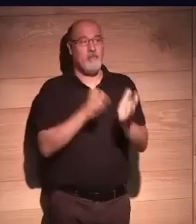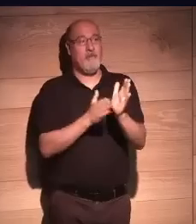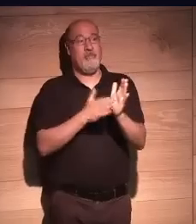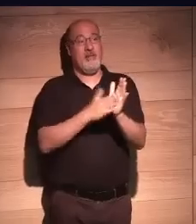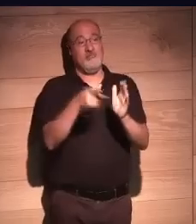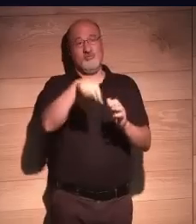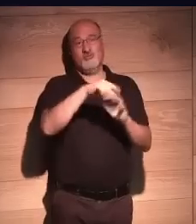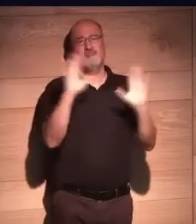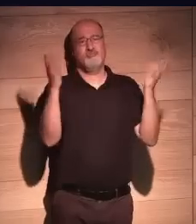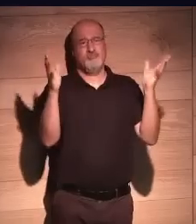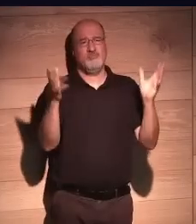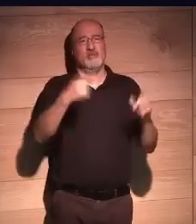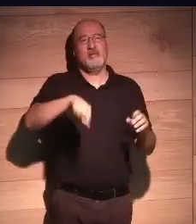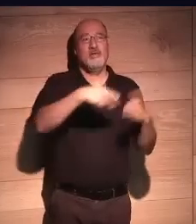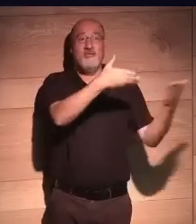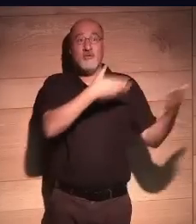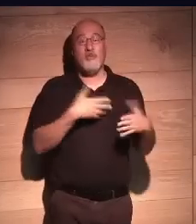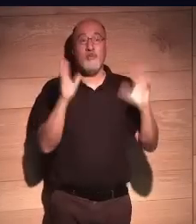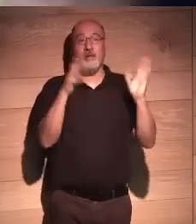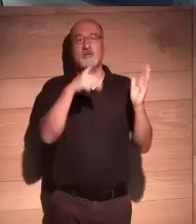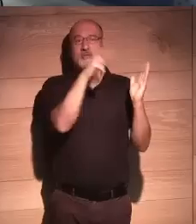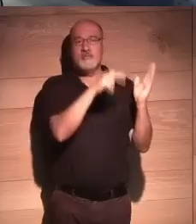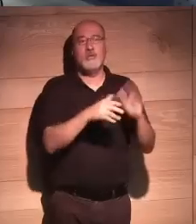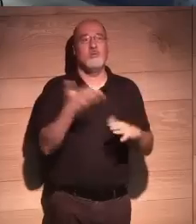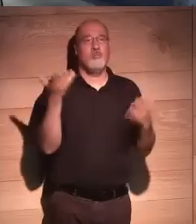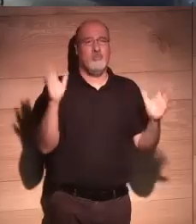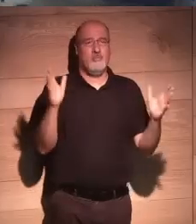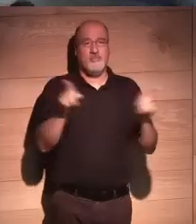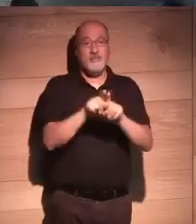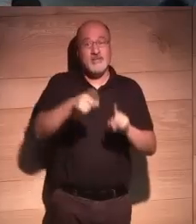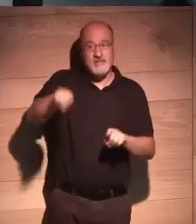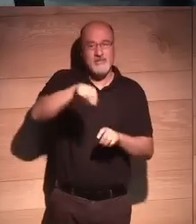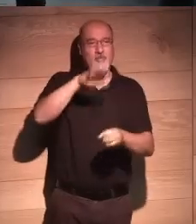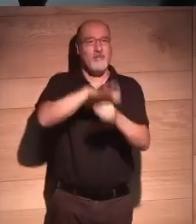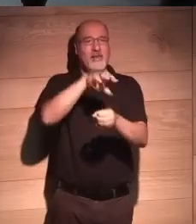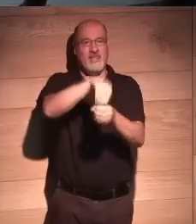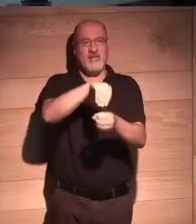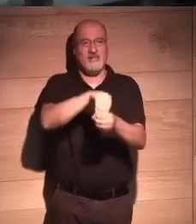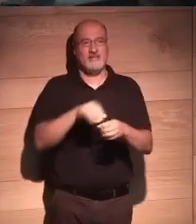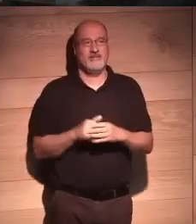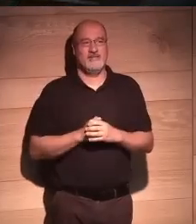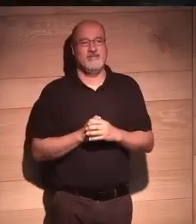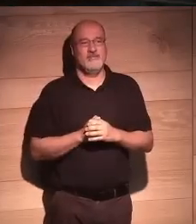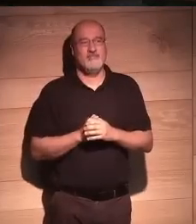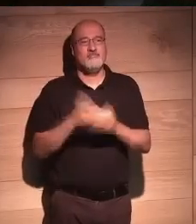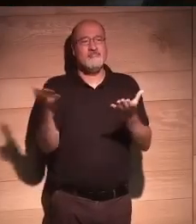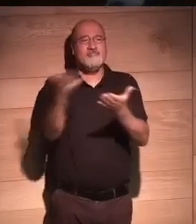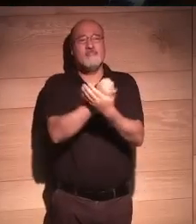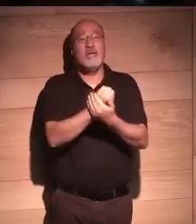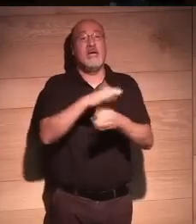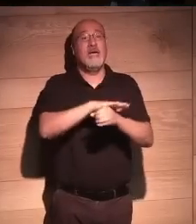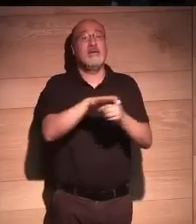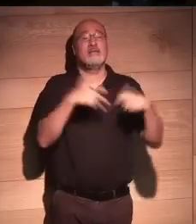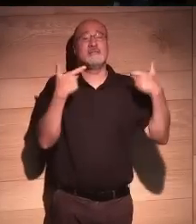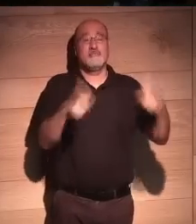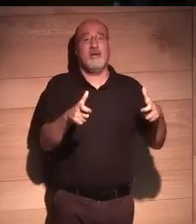aplauso para nuestros invitados. Un aplauso para Enrique Flores, a nuestras martianas. Muchas gracias al espacio